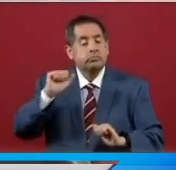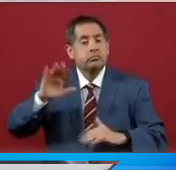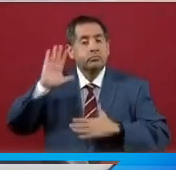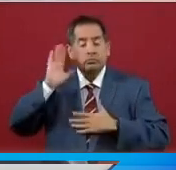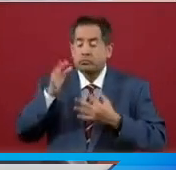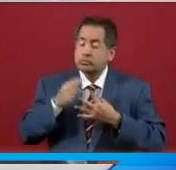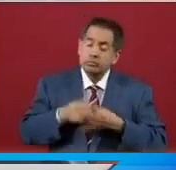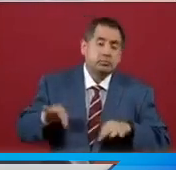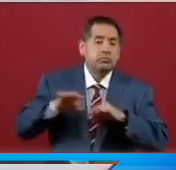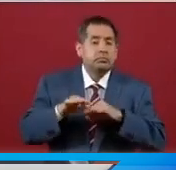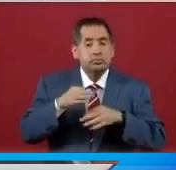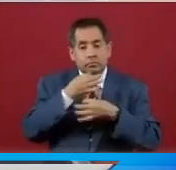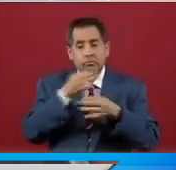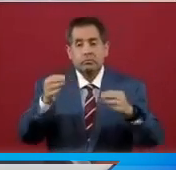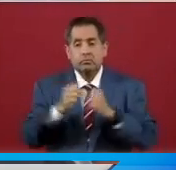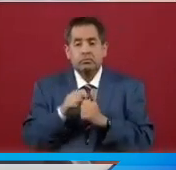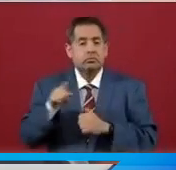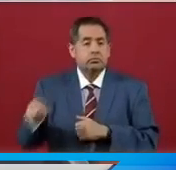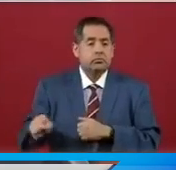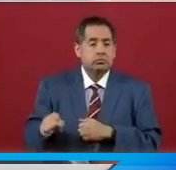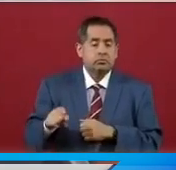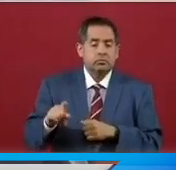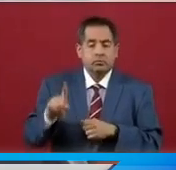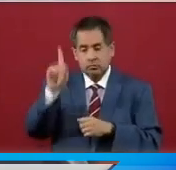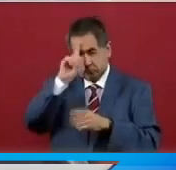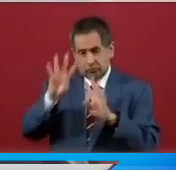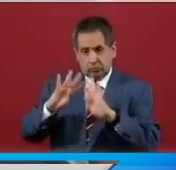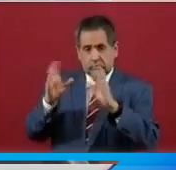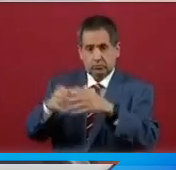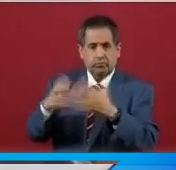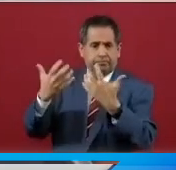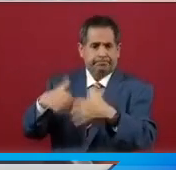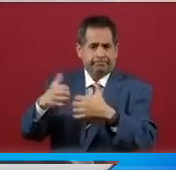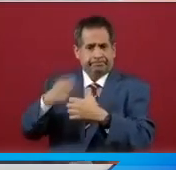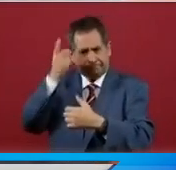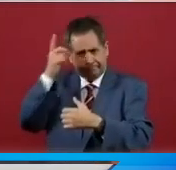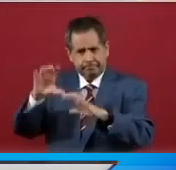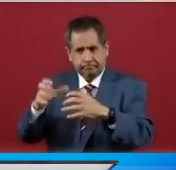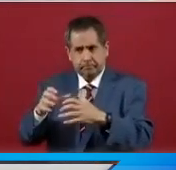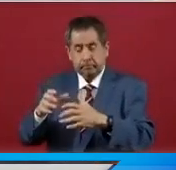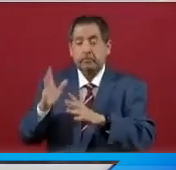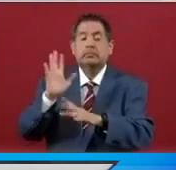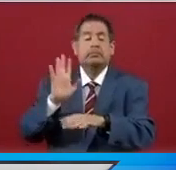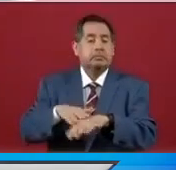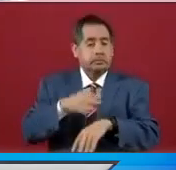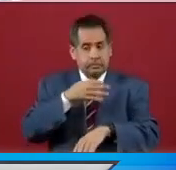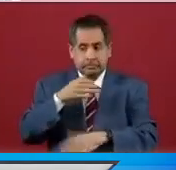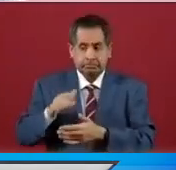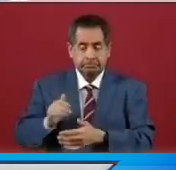muy importante con el Consejo Coordinador Empresarial. Se pronostica un crecimiento para este año de